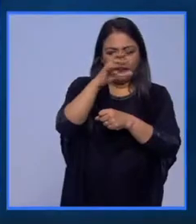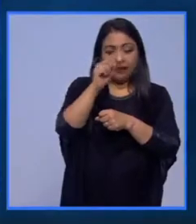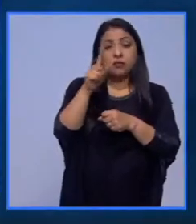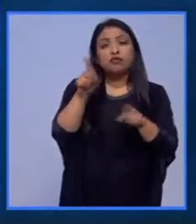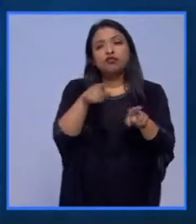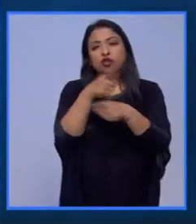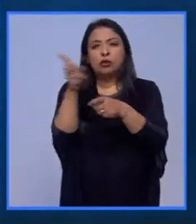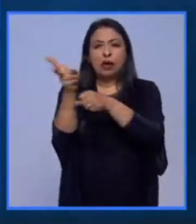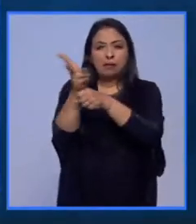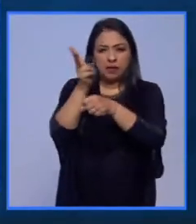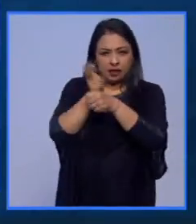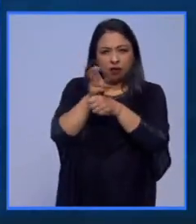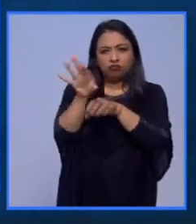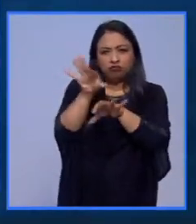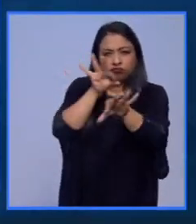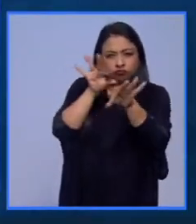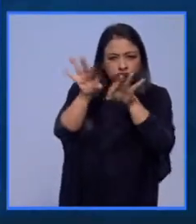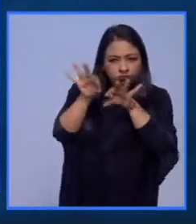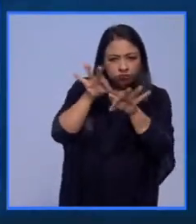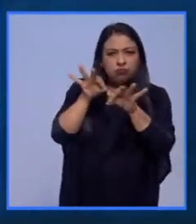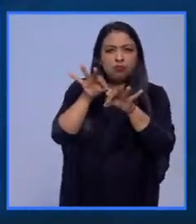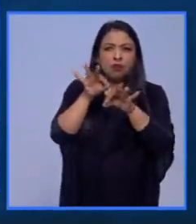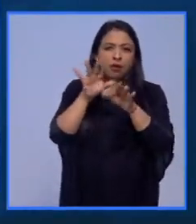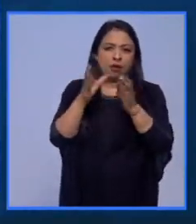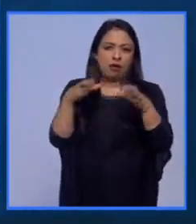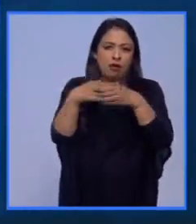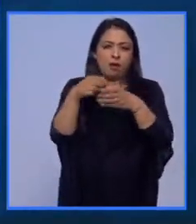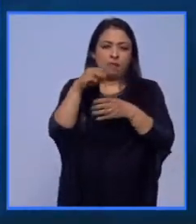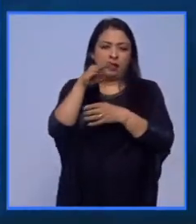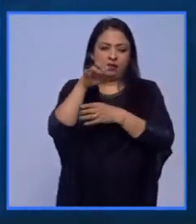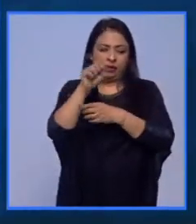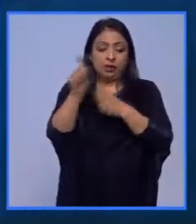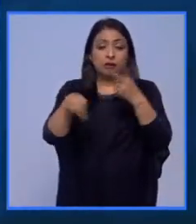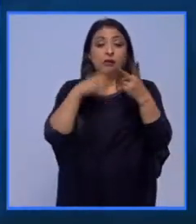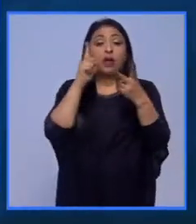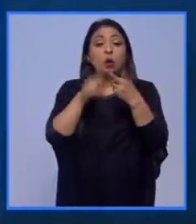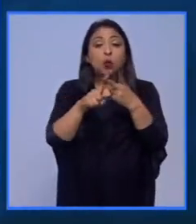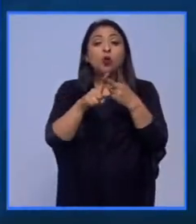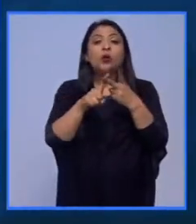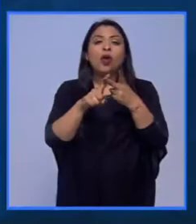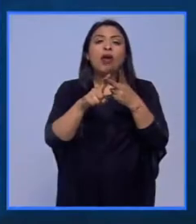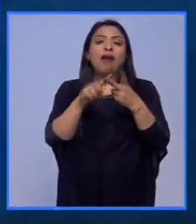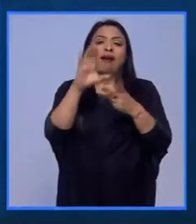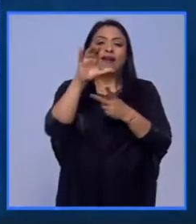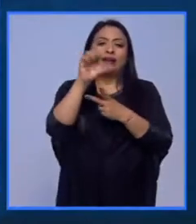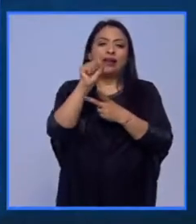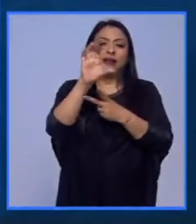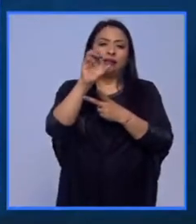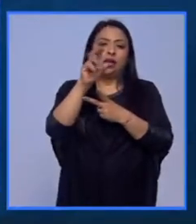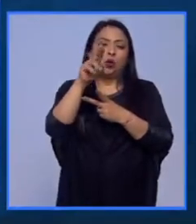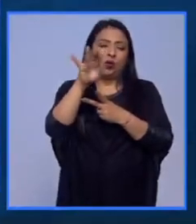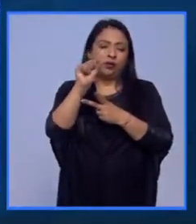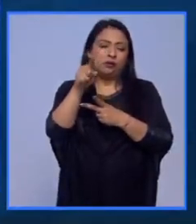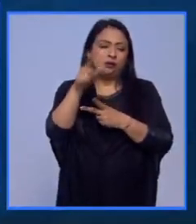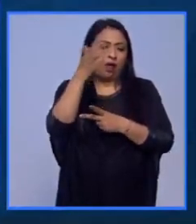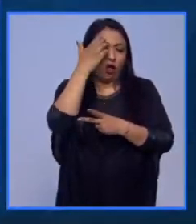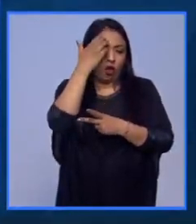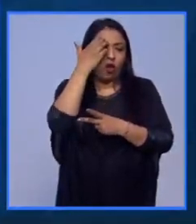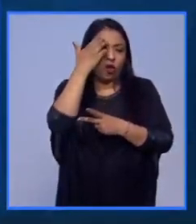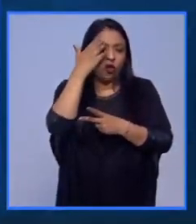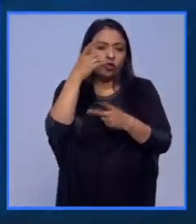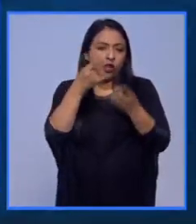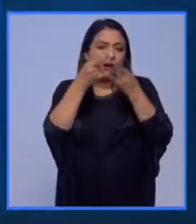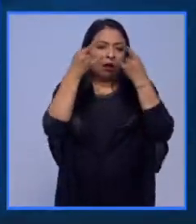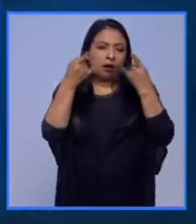músicos invitados que hacen selecciones del Mesías. Como segunda parte tenemos el Cascanueces, el famoso cuento de Navidad